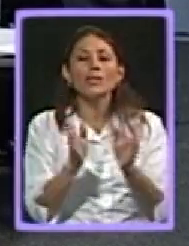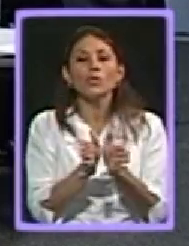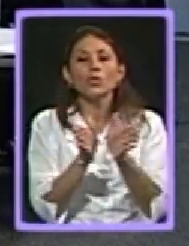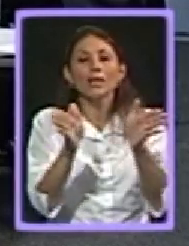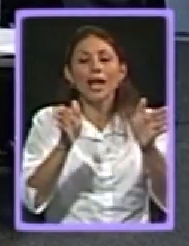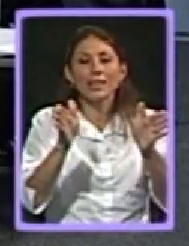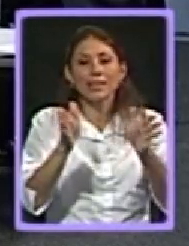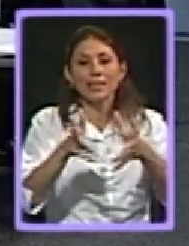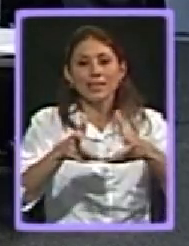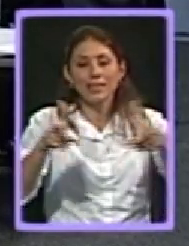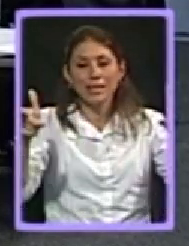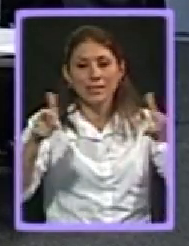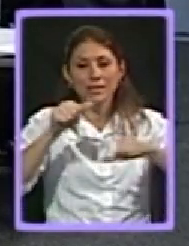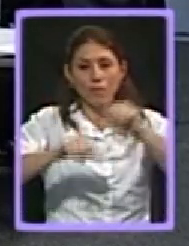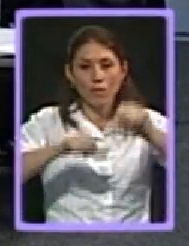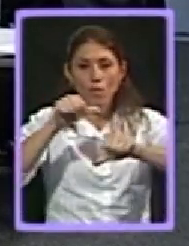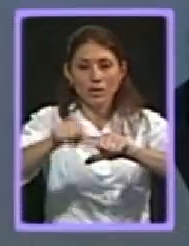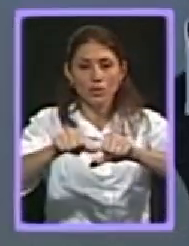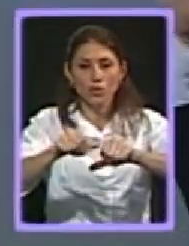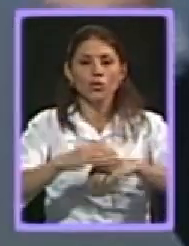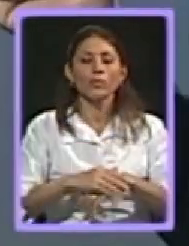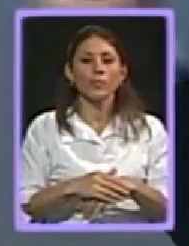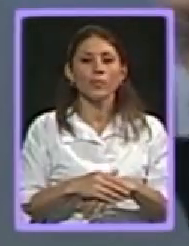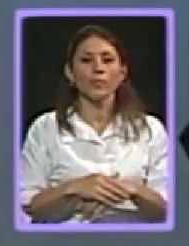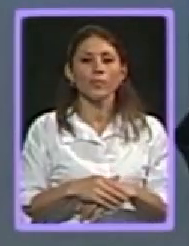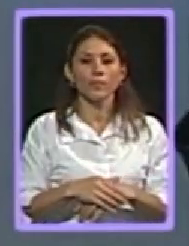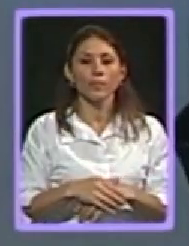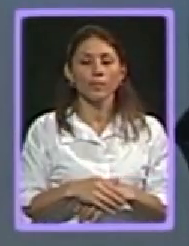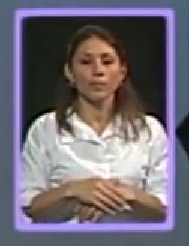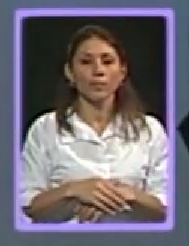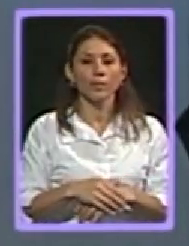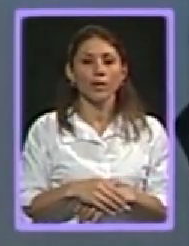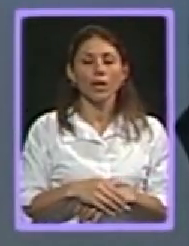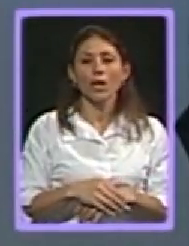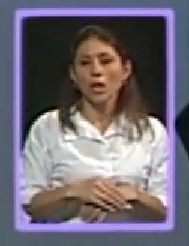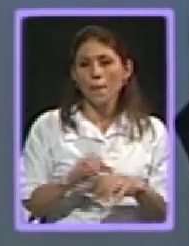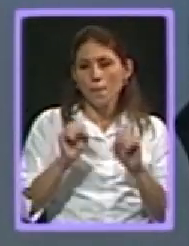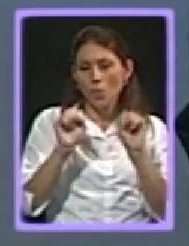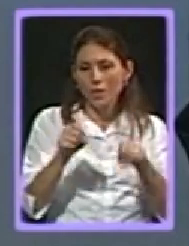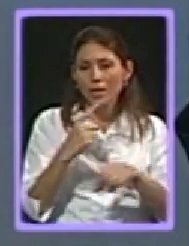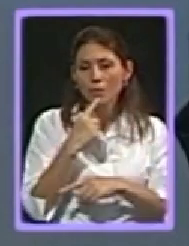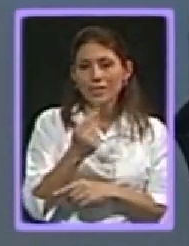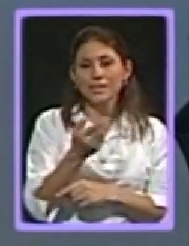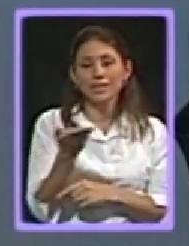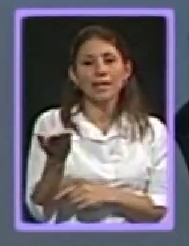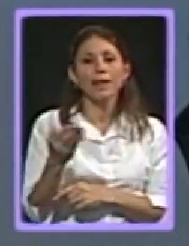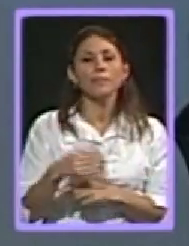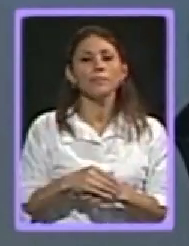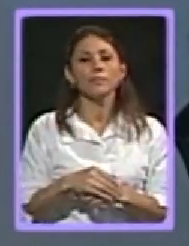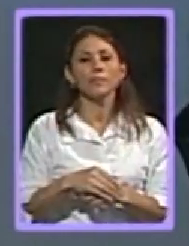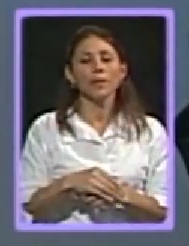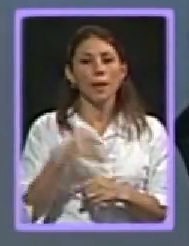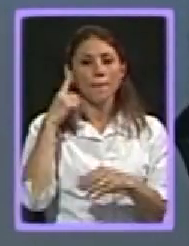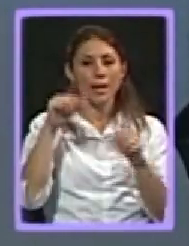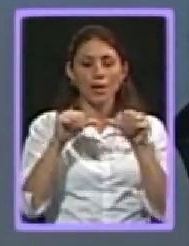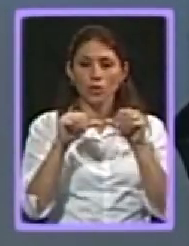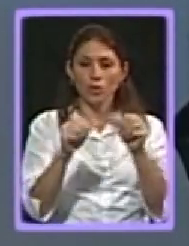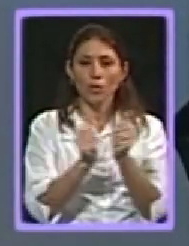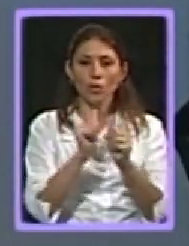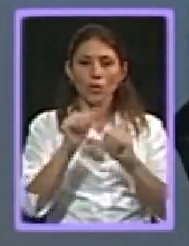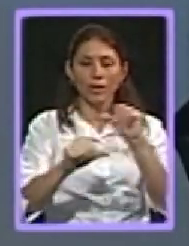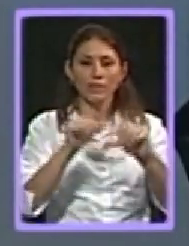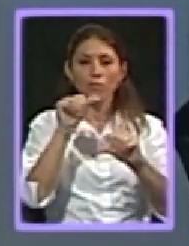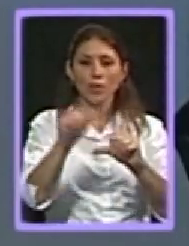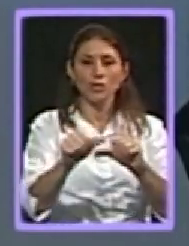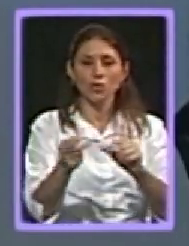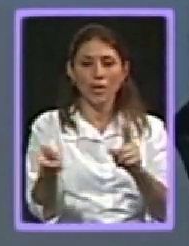esfuerzos. De lo que está ahí planteado, podríamos recalcar, continuar con el esfuerzo